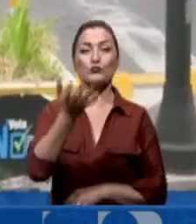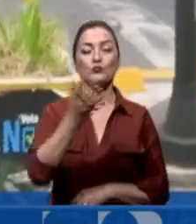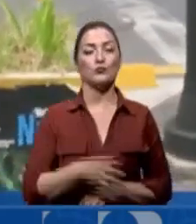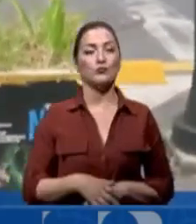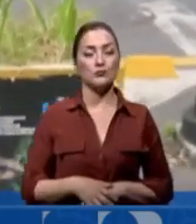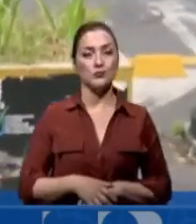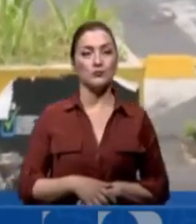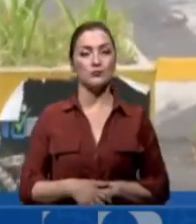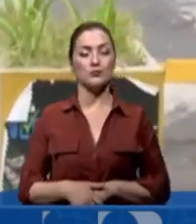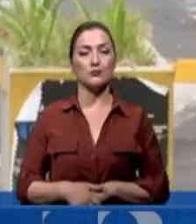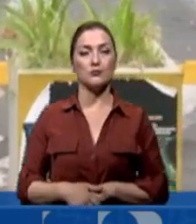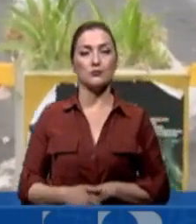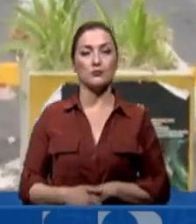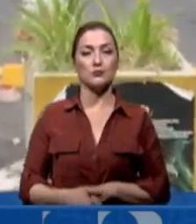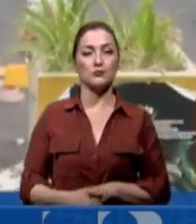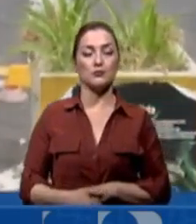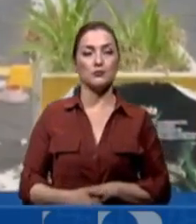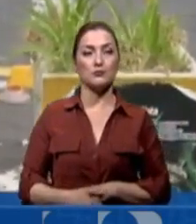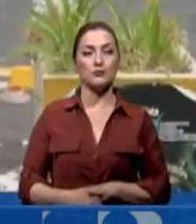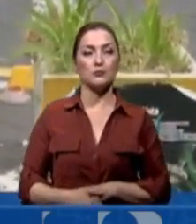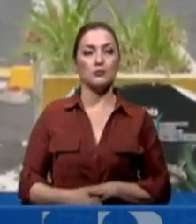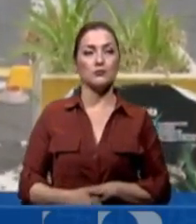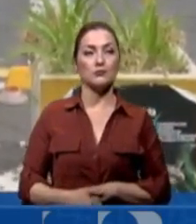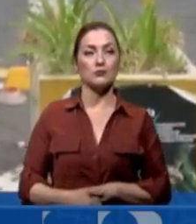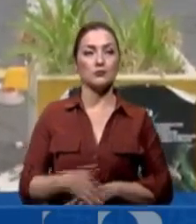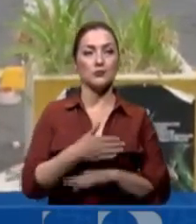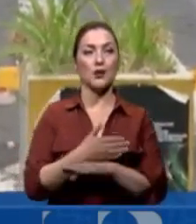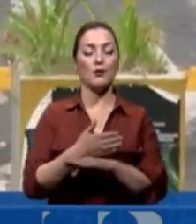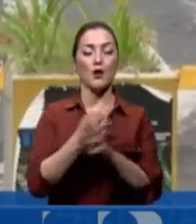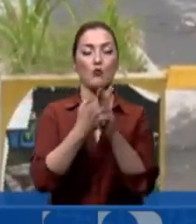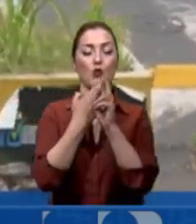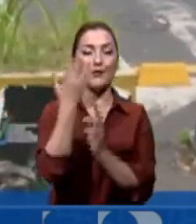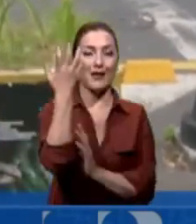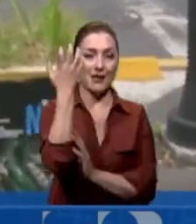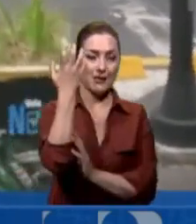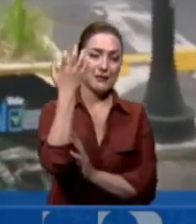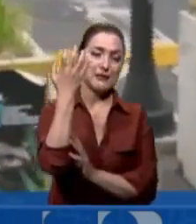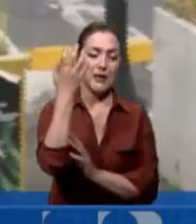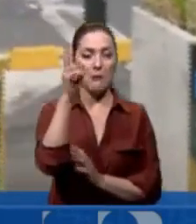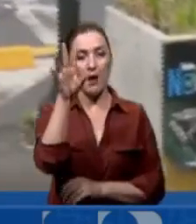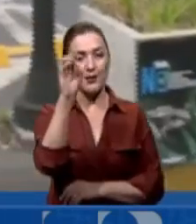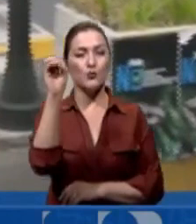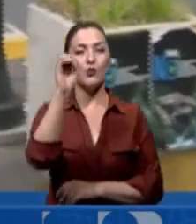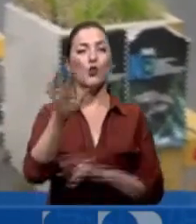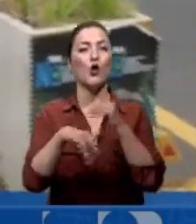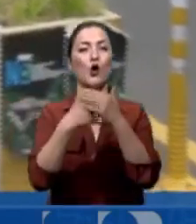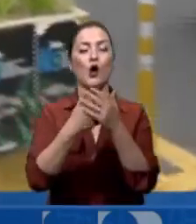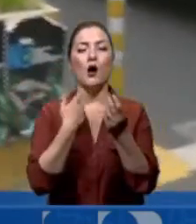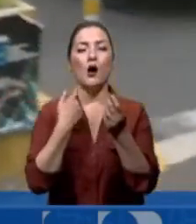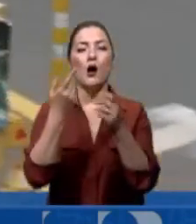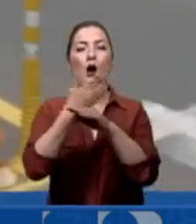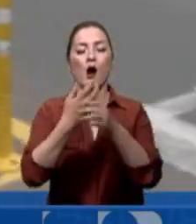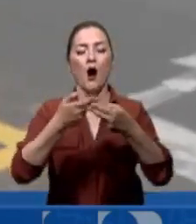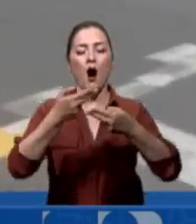que he reportado, realmente hay, creo que una respuesta efectiva, un 15%, un 20% máximo de todos los reportes que hacen